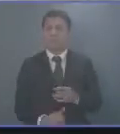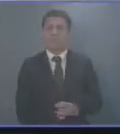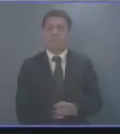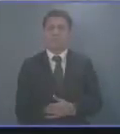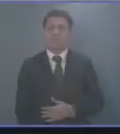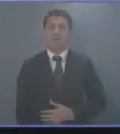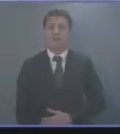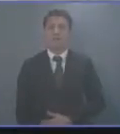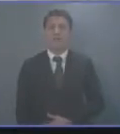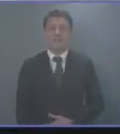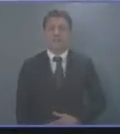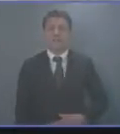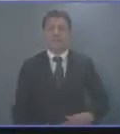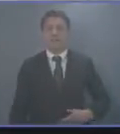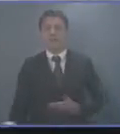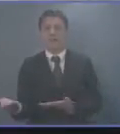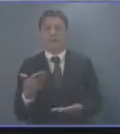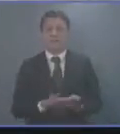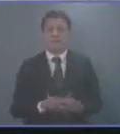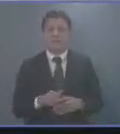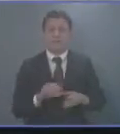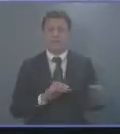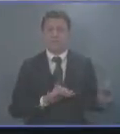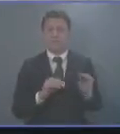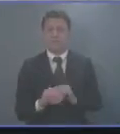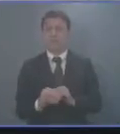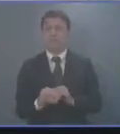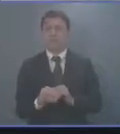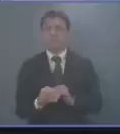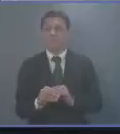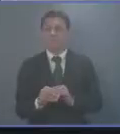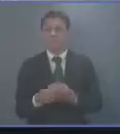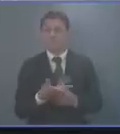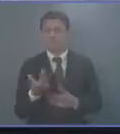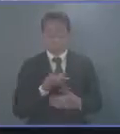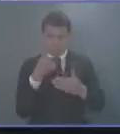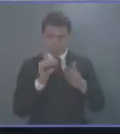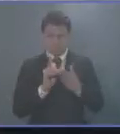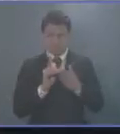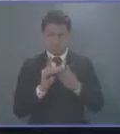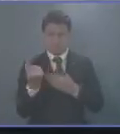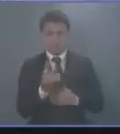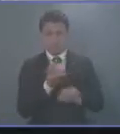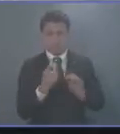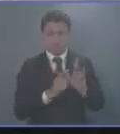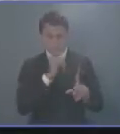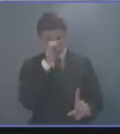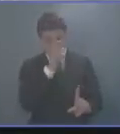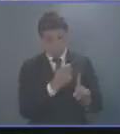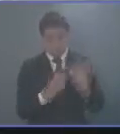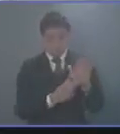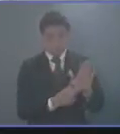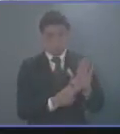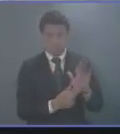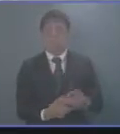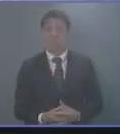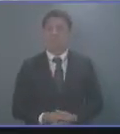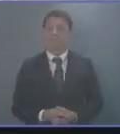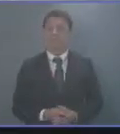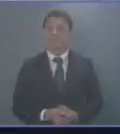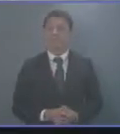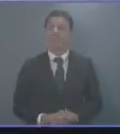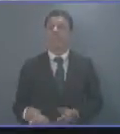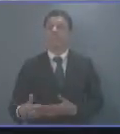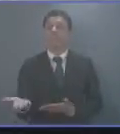un tema que las organizaciones de derechos humanos y las que representan a las víctimas del conflicto armado han